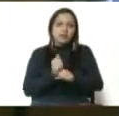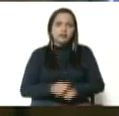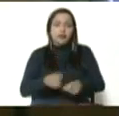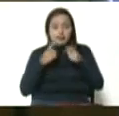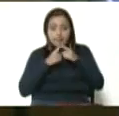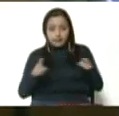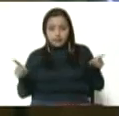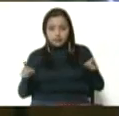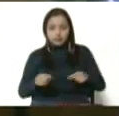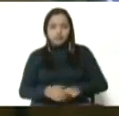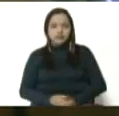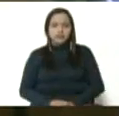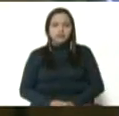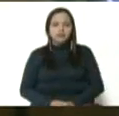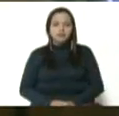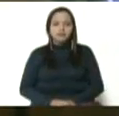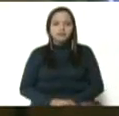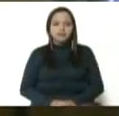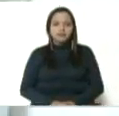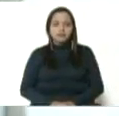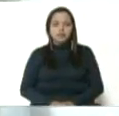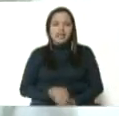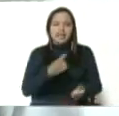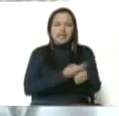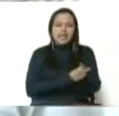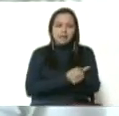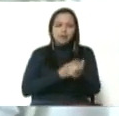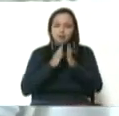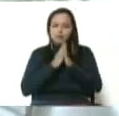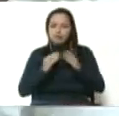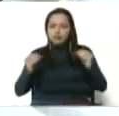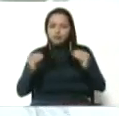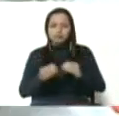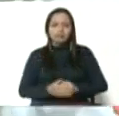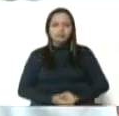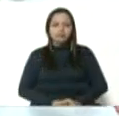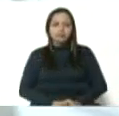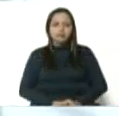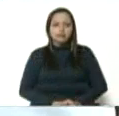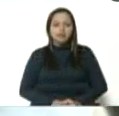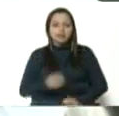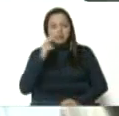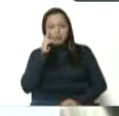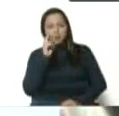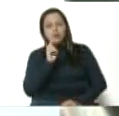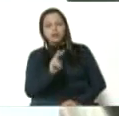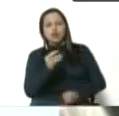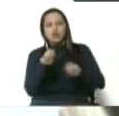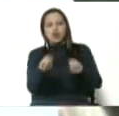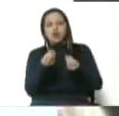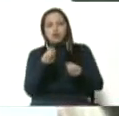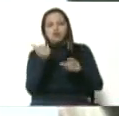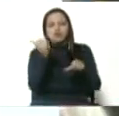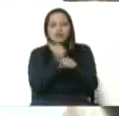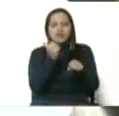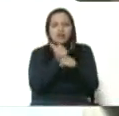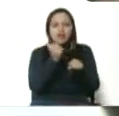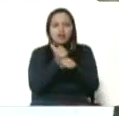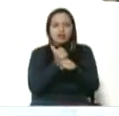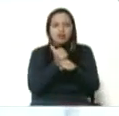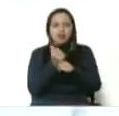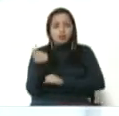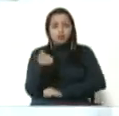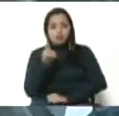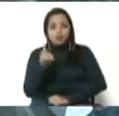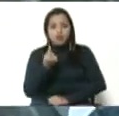embargo, camarada, sin embargo, hermanos y hermanas de clase, también hemos visto cómo la clase obrera, no solamente